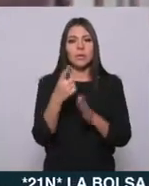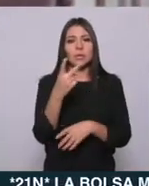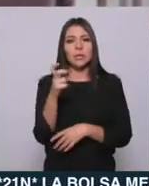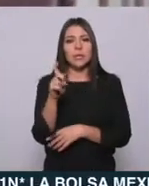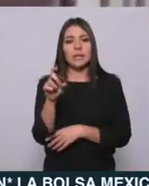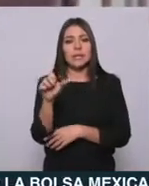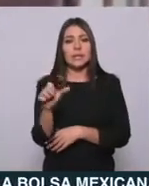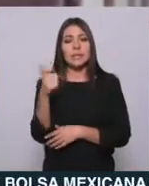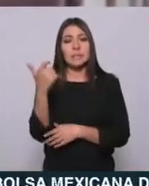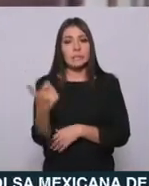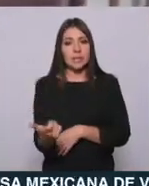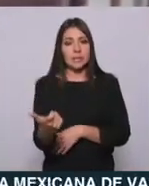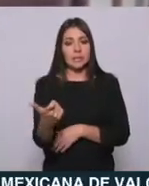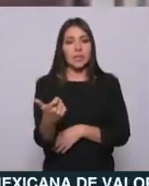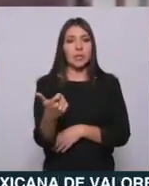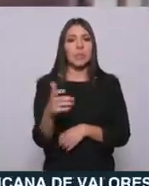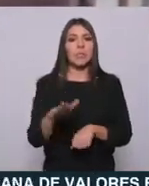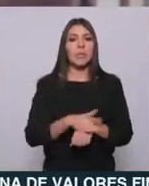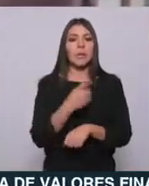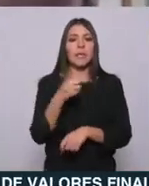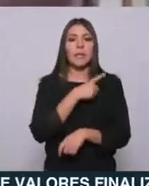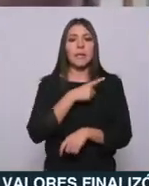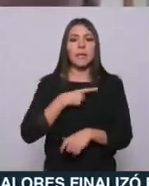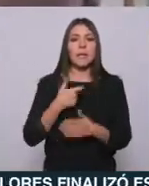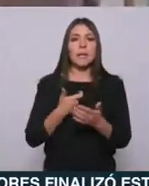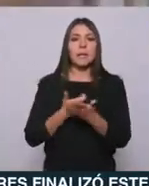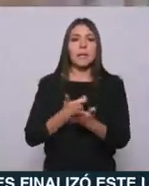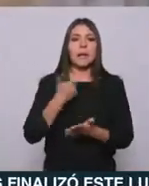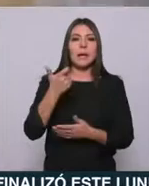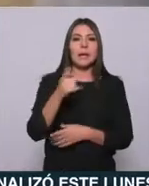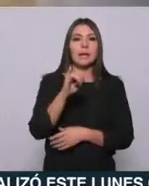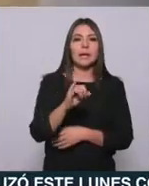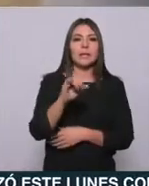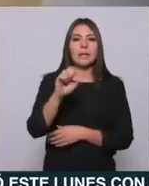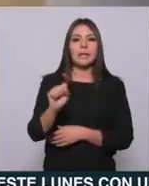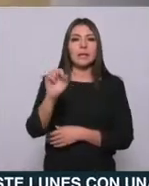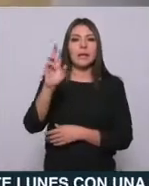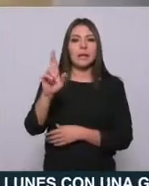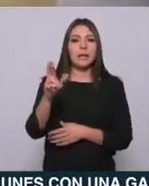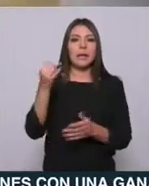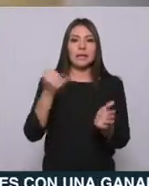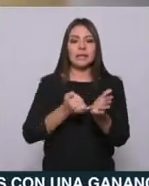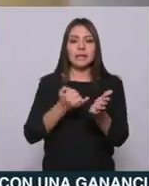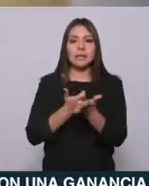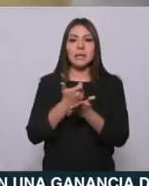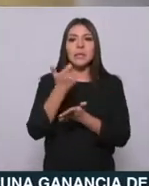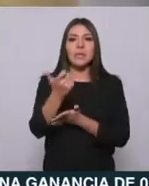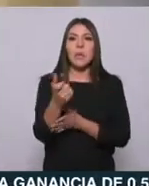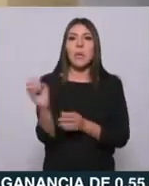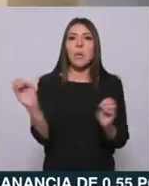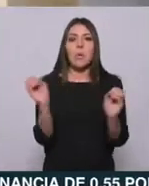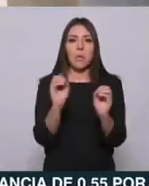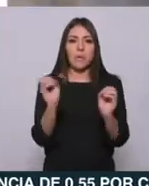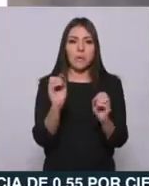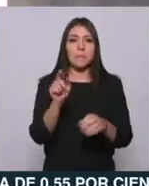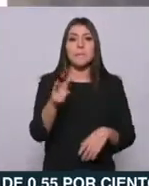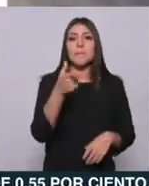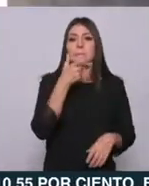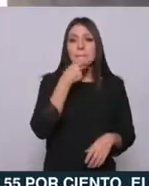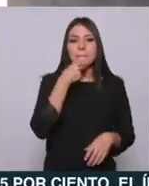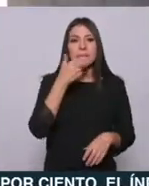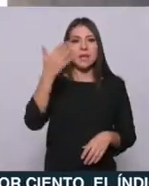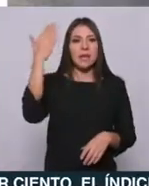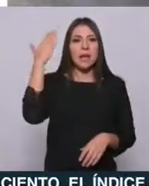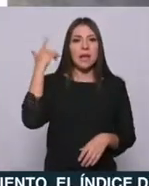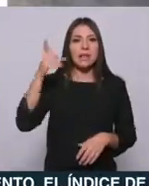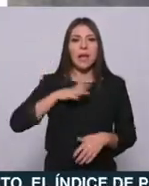1.472.236 pesos por concepto del impuesto sobre la renta que debió haber entregado y no lo hizo. El empresario fue parte del caso de un